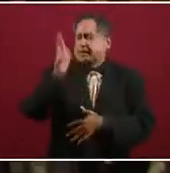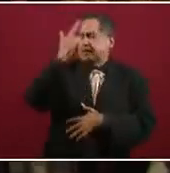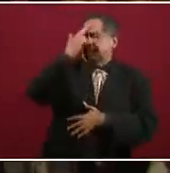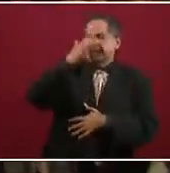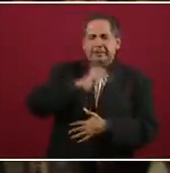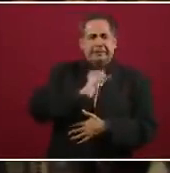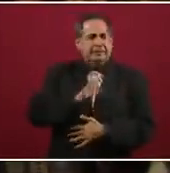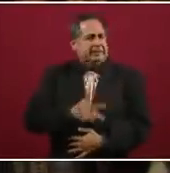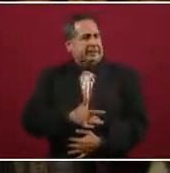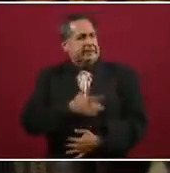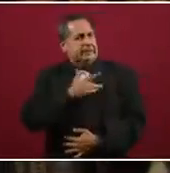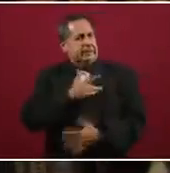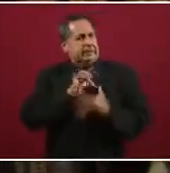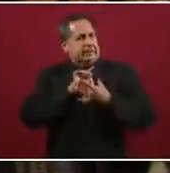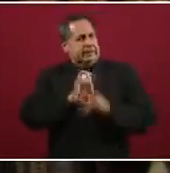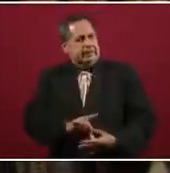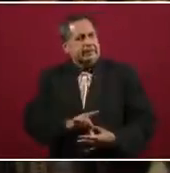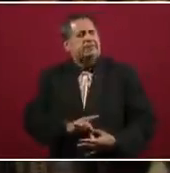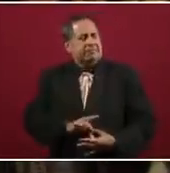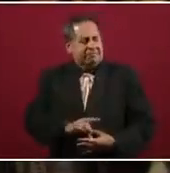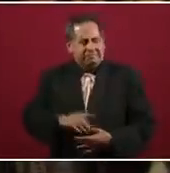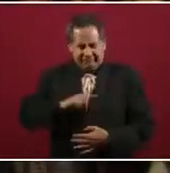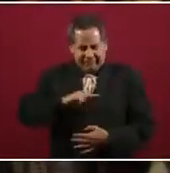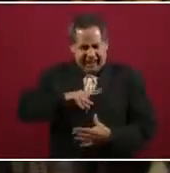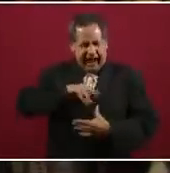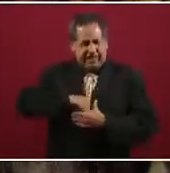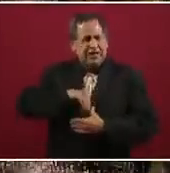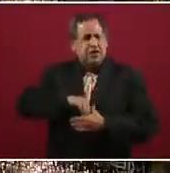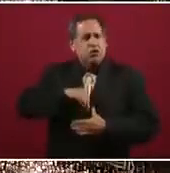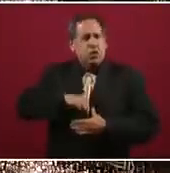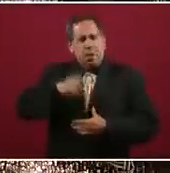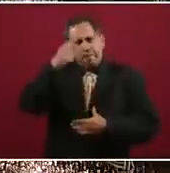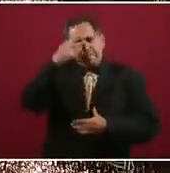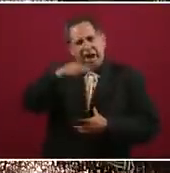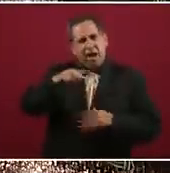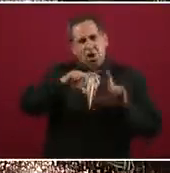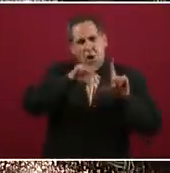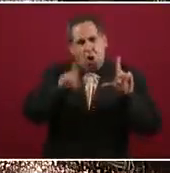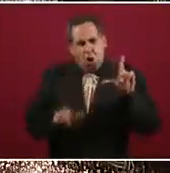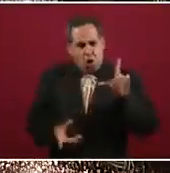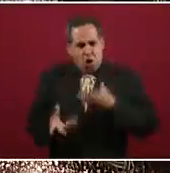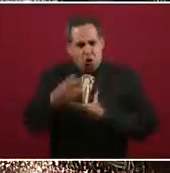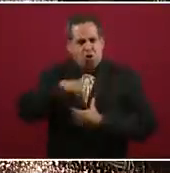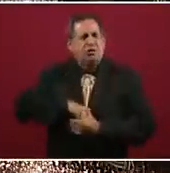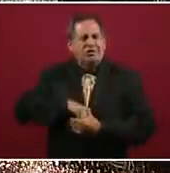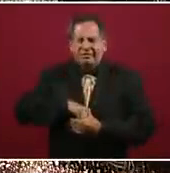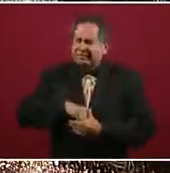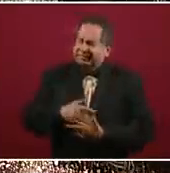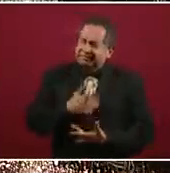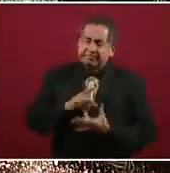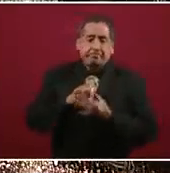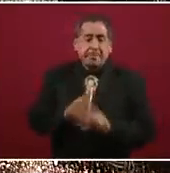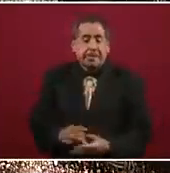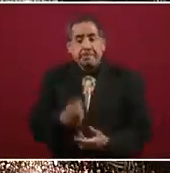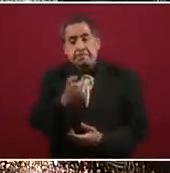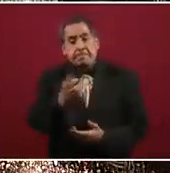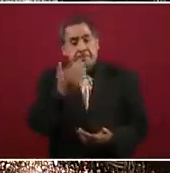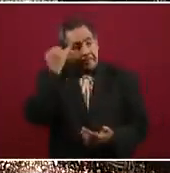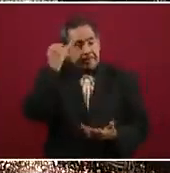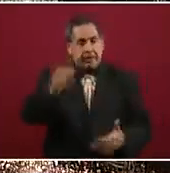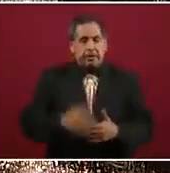poco que somos parte de cada pedacito de México, y esa era una idea. Creo que se ha logrado muy bien. Ahora está aquí